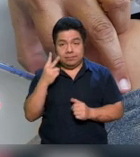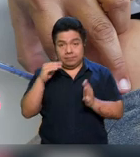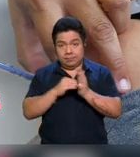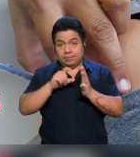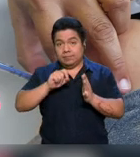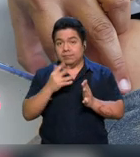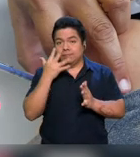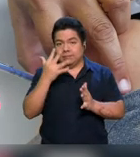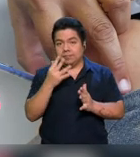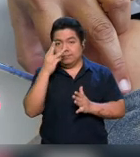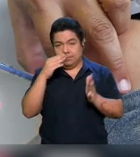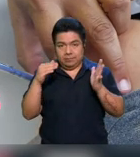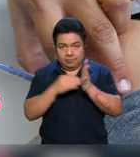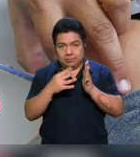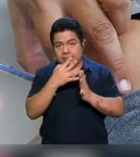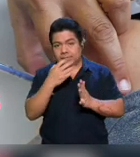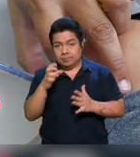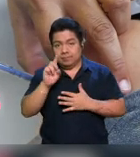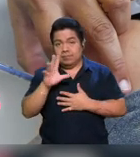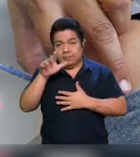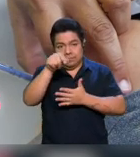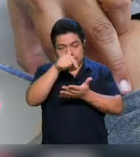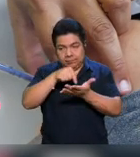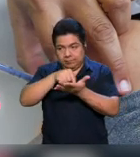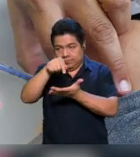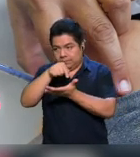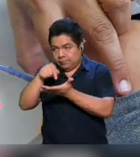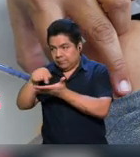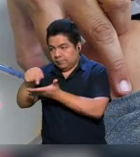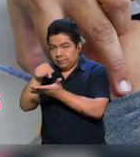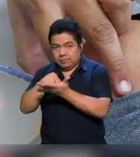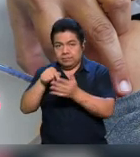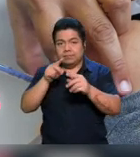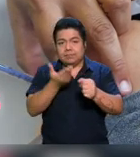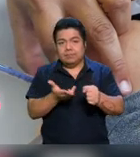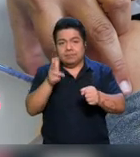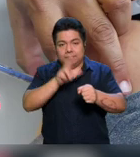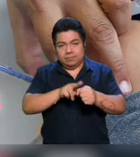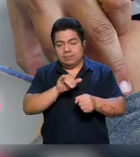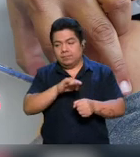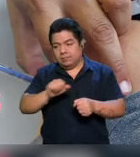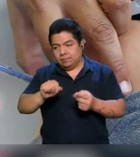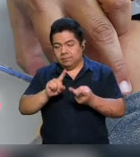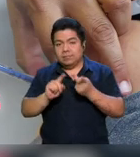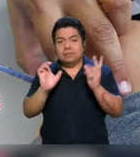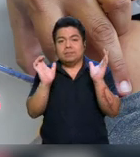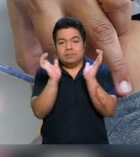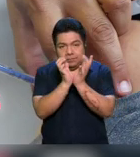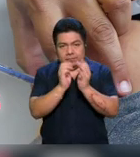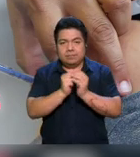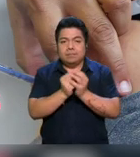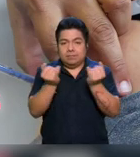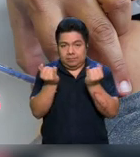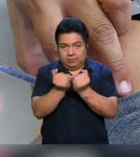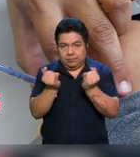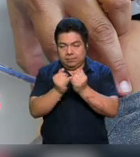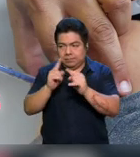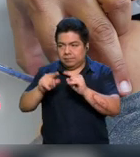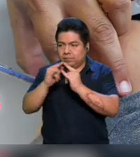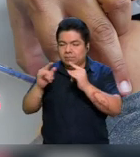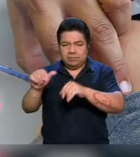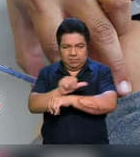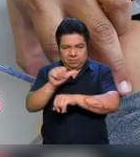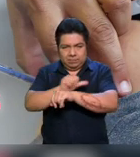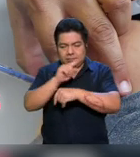2025 y tendrá 3.435 puntos fijos ubicados en hospitales del IMSS y del ISSSTE, así como en unidades móviles y centros de